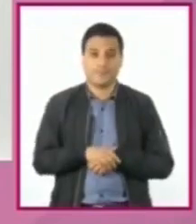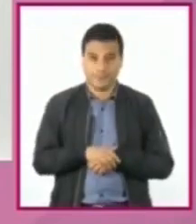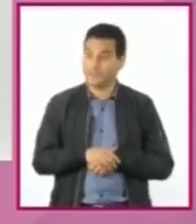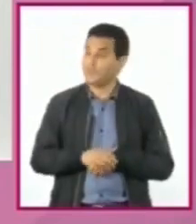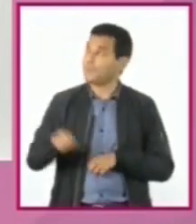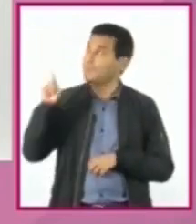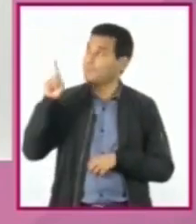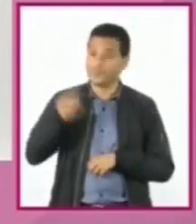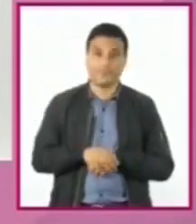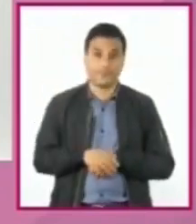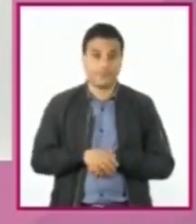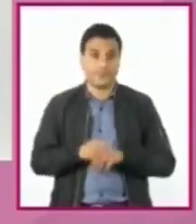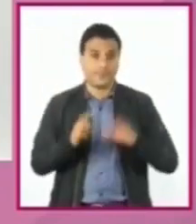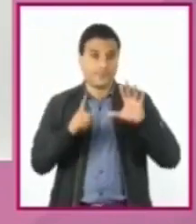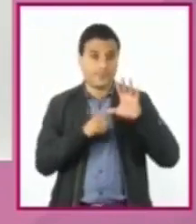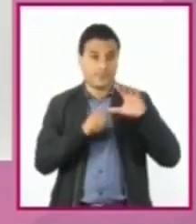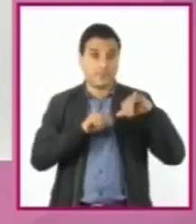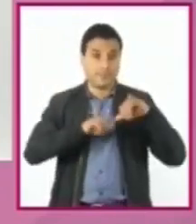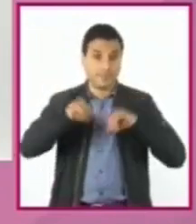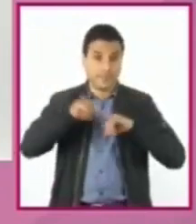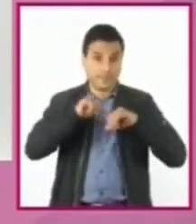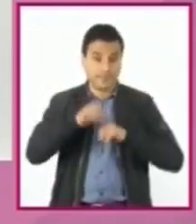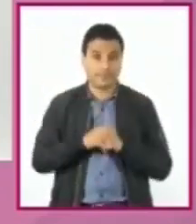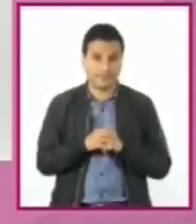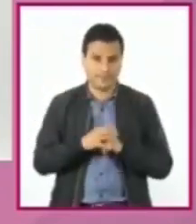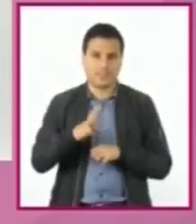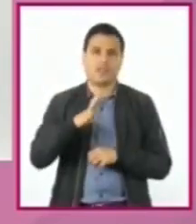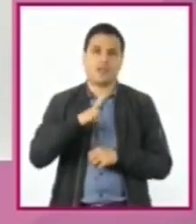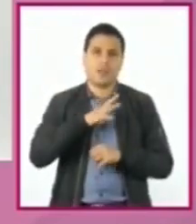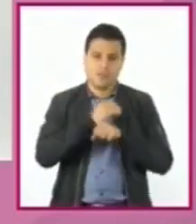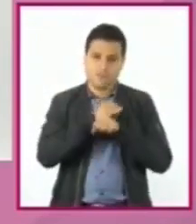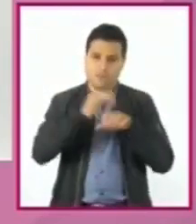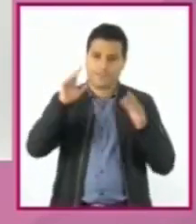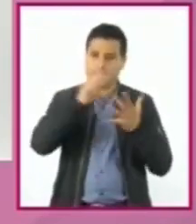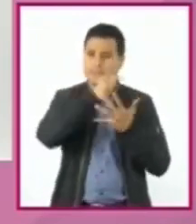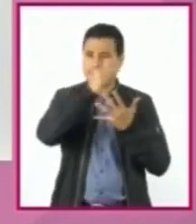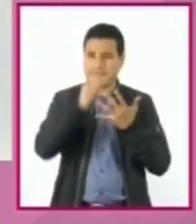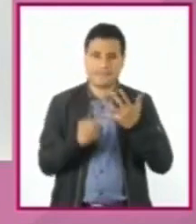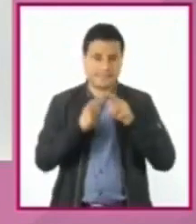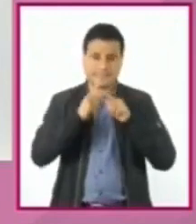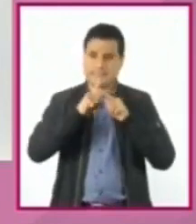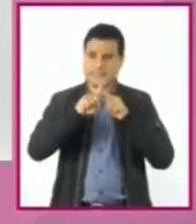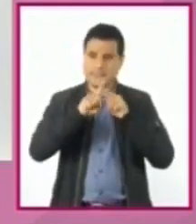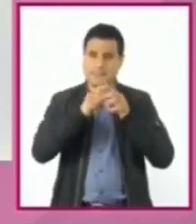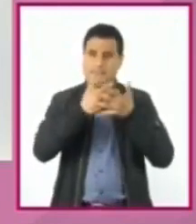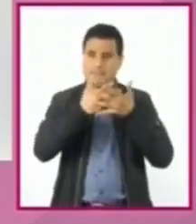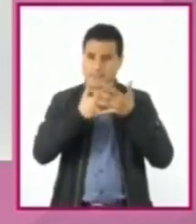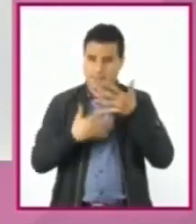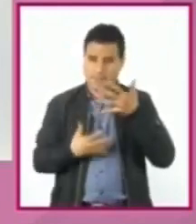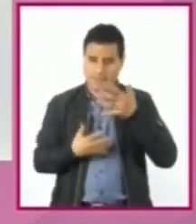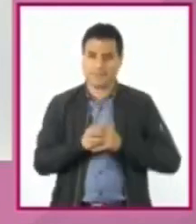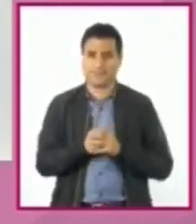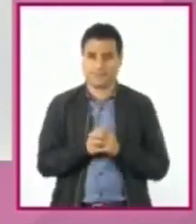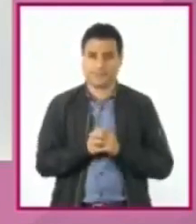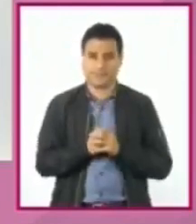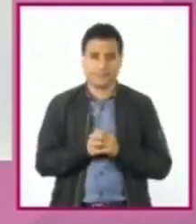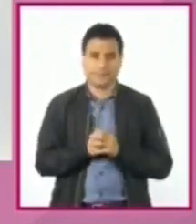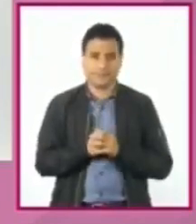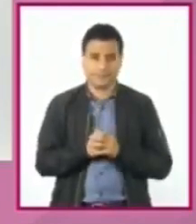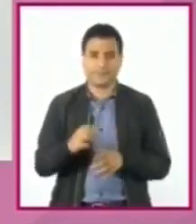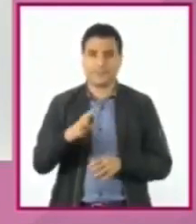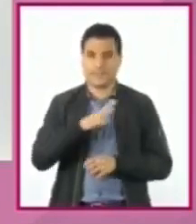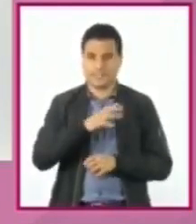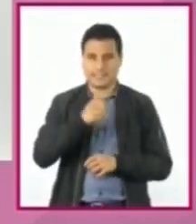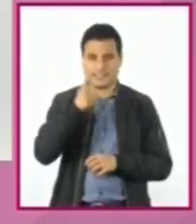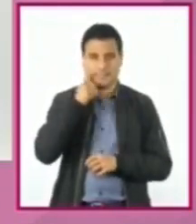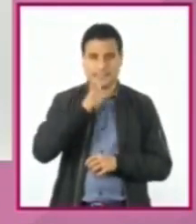herramienta fundamental del geógrafo, ya que estos muestran gran cantidad de información, ya que dentro de la información que manejan es sobre los 5